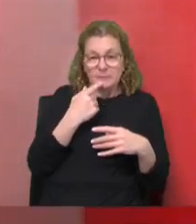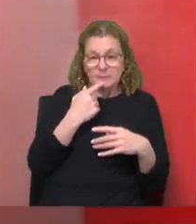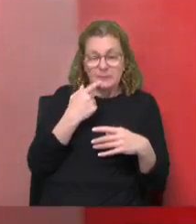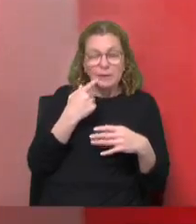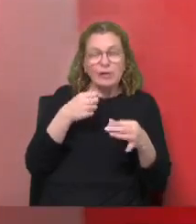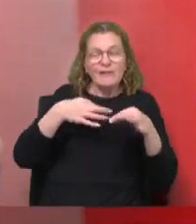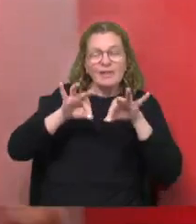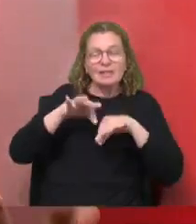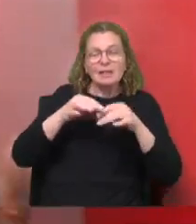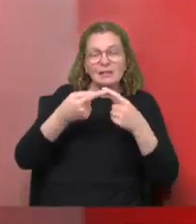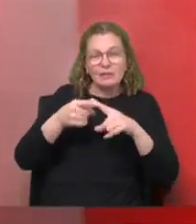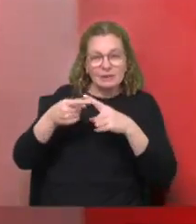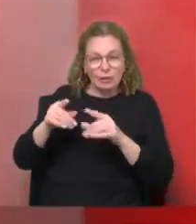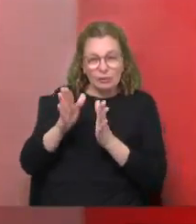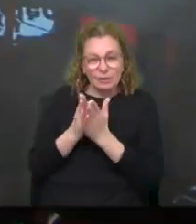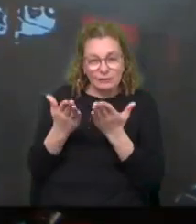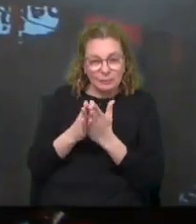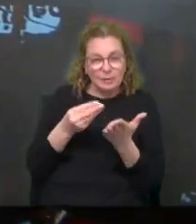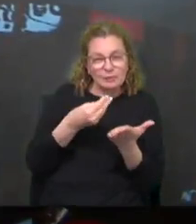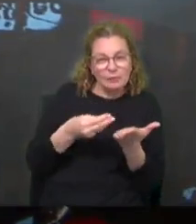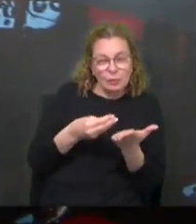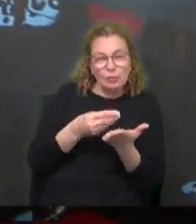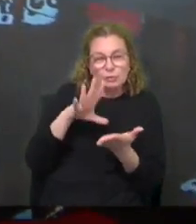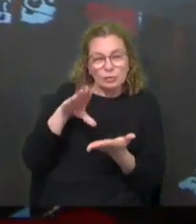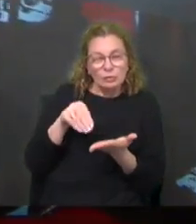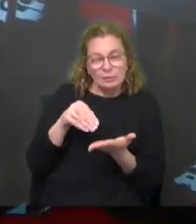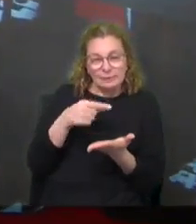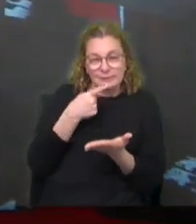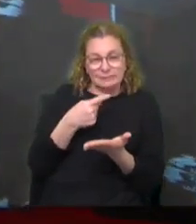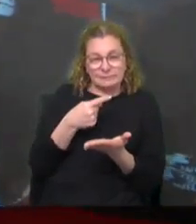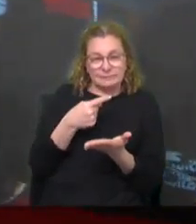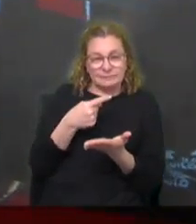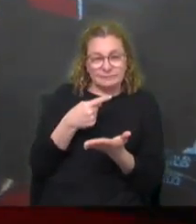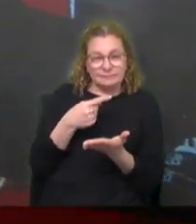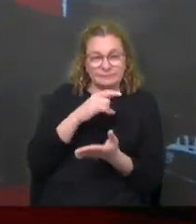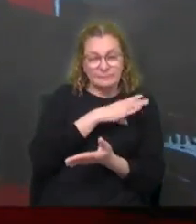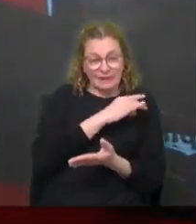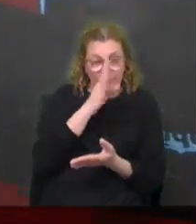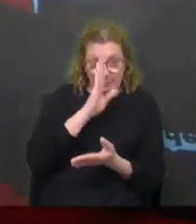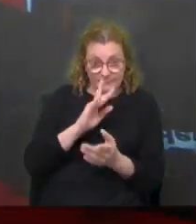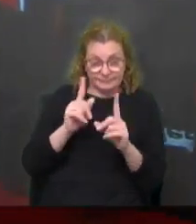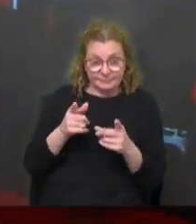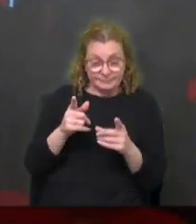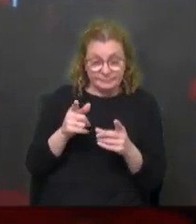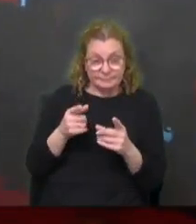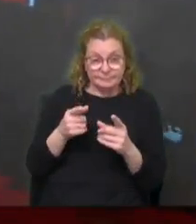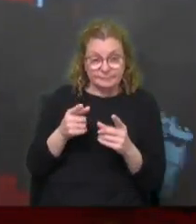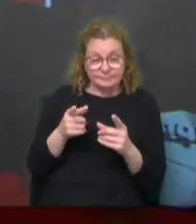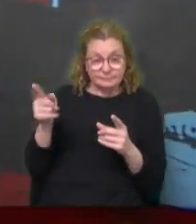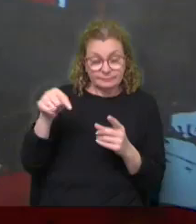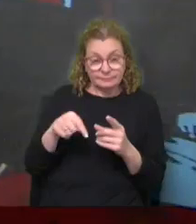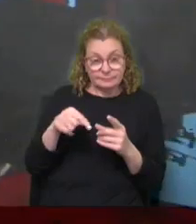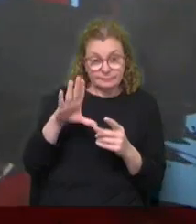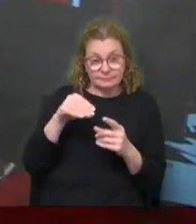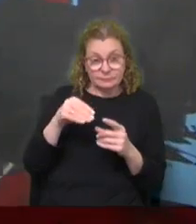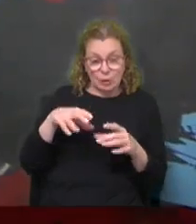las librerías, las editoriales rioplatenses también. Hay editoriales de Chile y de Brasil también, agrego. Este, esas casi todo